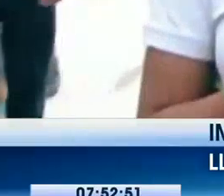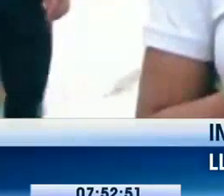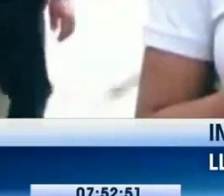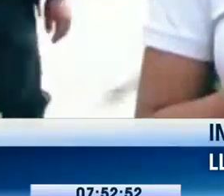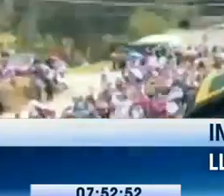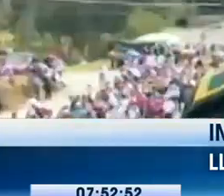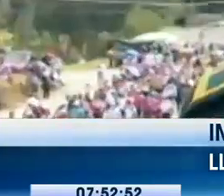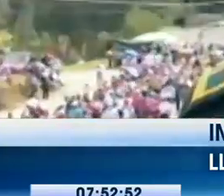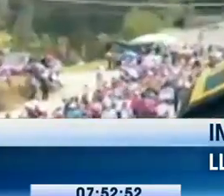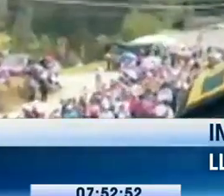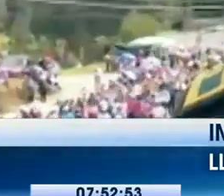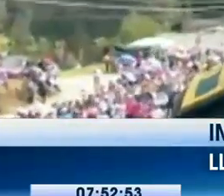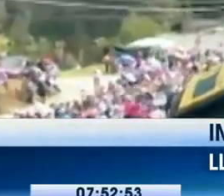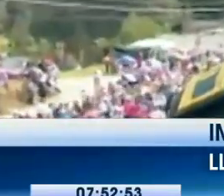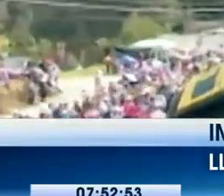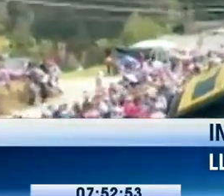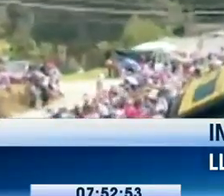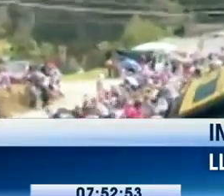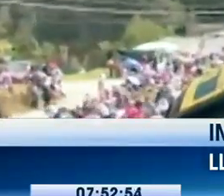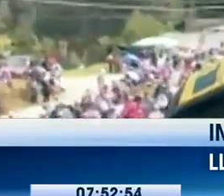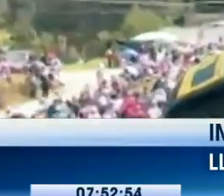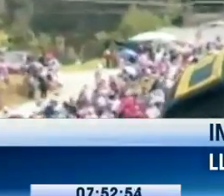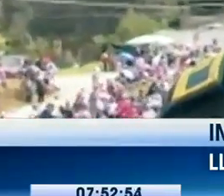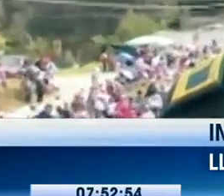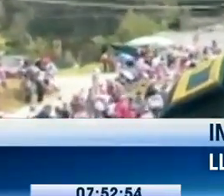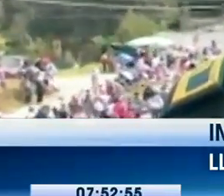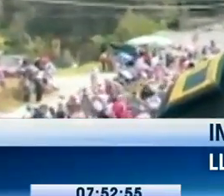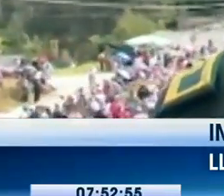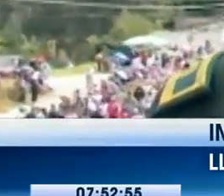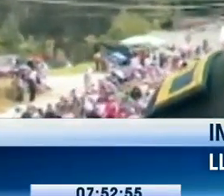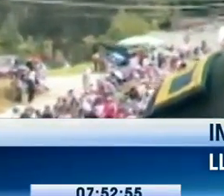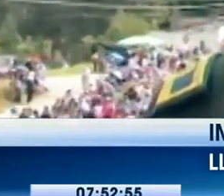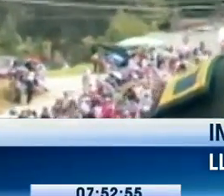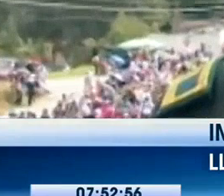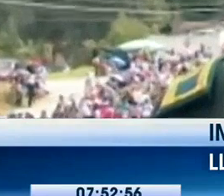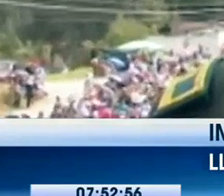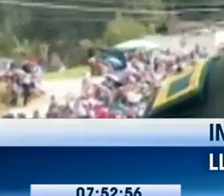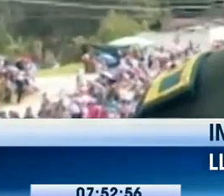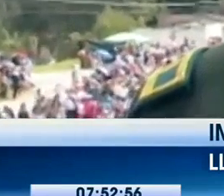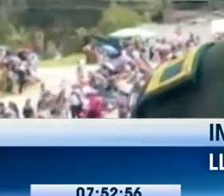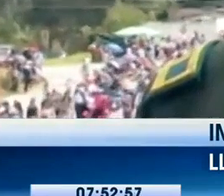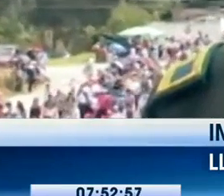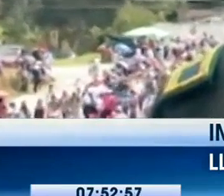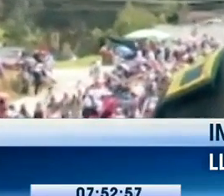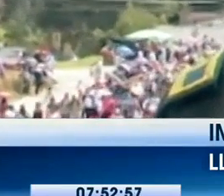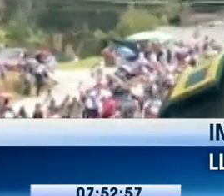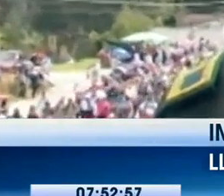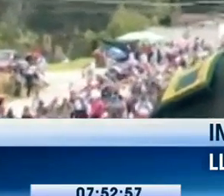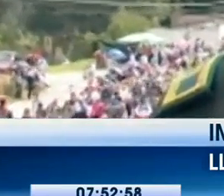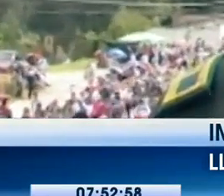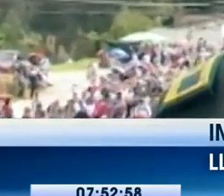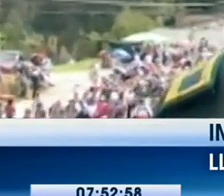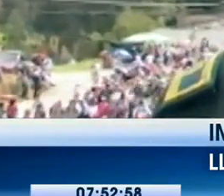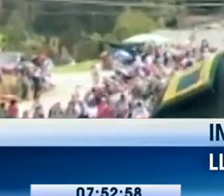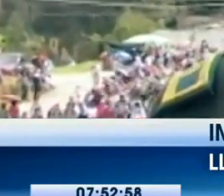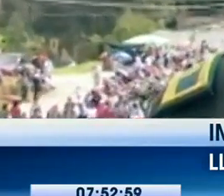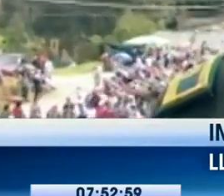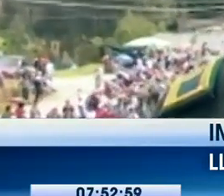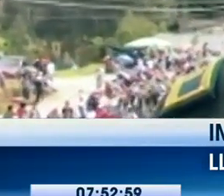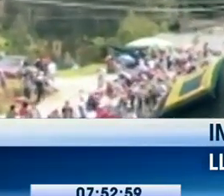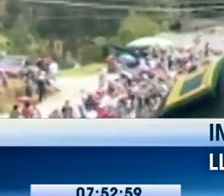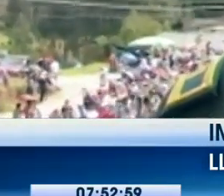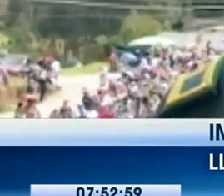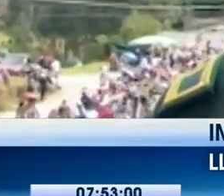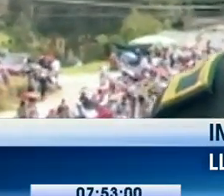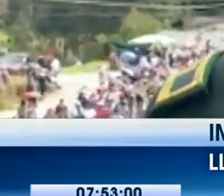caminata. Lo hacemos con mucha voluntad, con mucha fe cristiana, porque nuestra madre, la Virgen del Cisne,